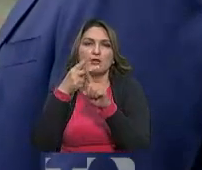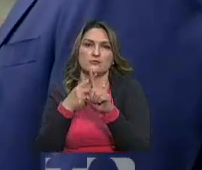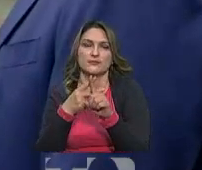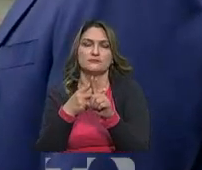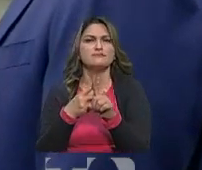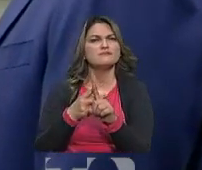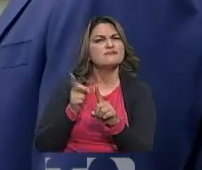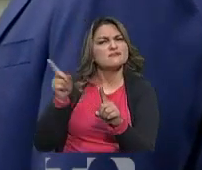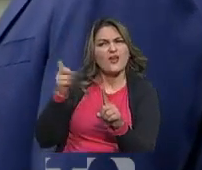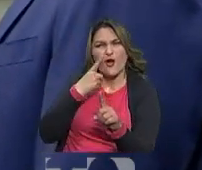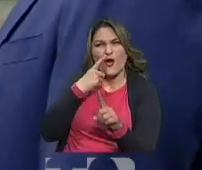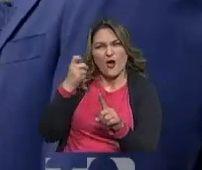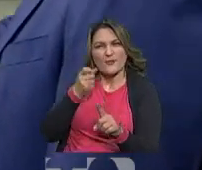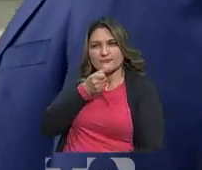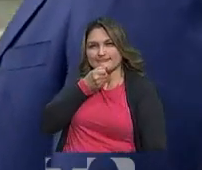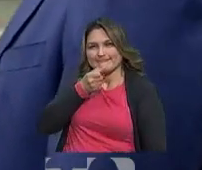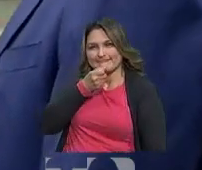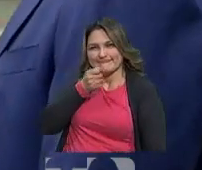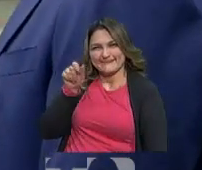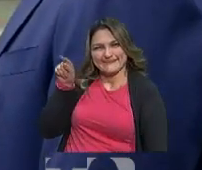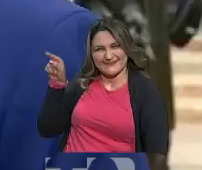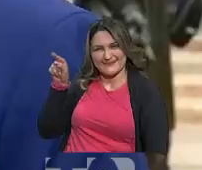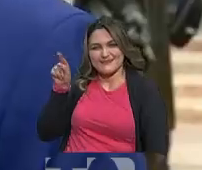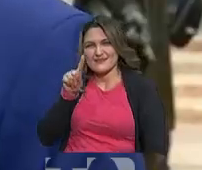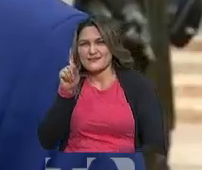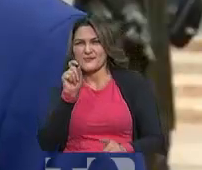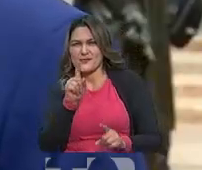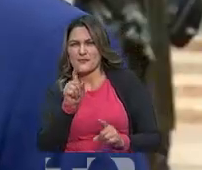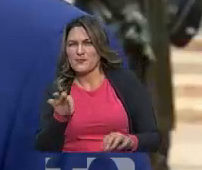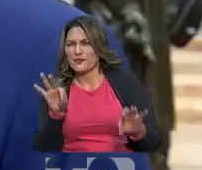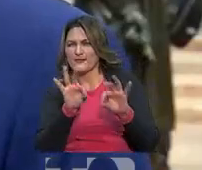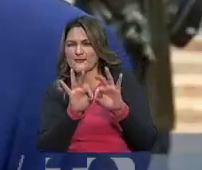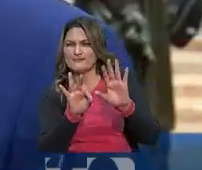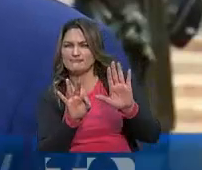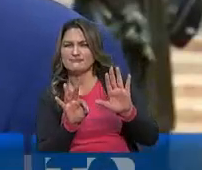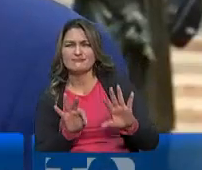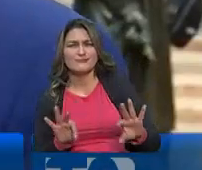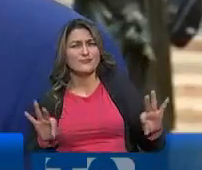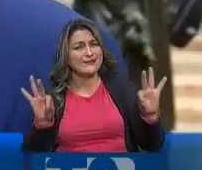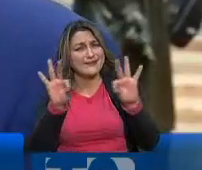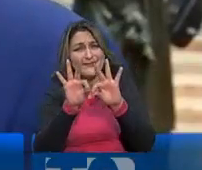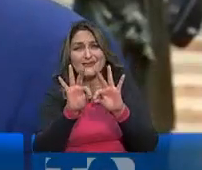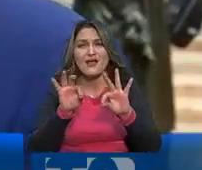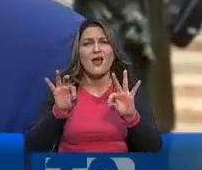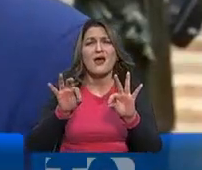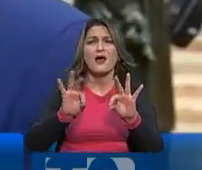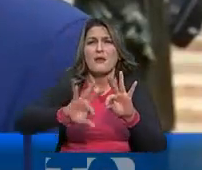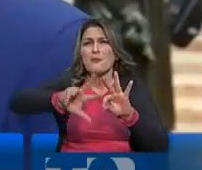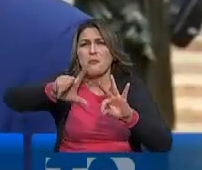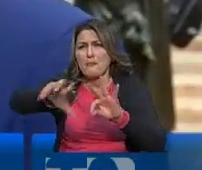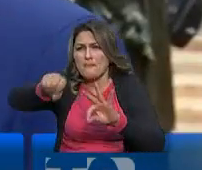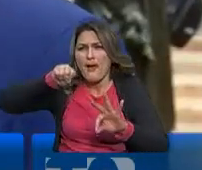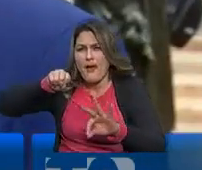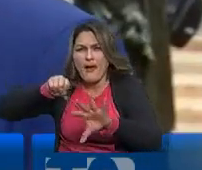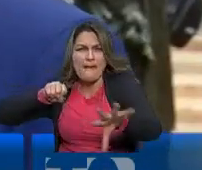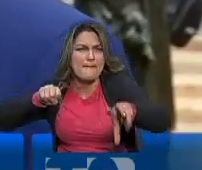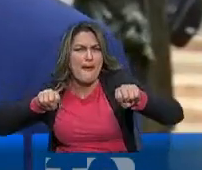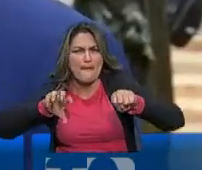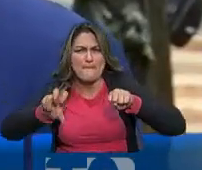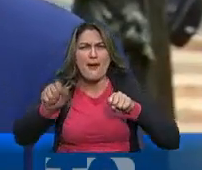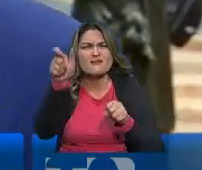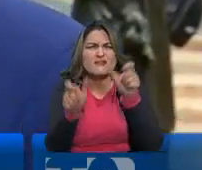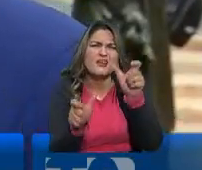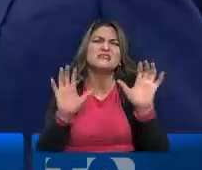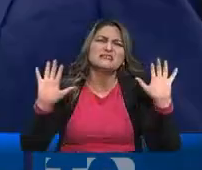el capitán de navío en servicio pasivo, Byron San Miguel. Si no se atacan las raíces mismas que ocasionan la inseguridad, no sirven